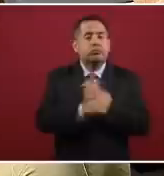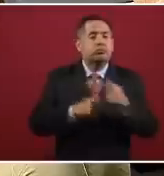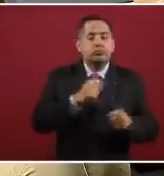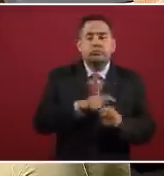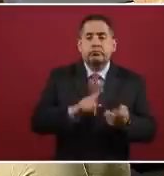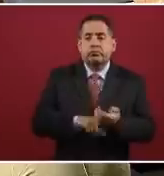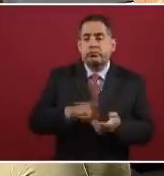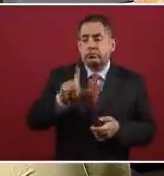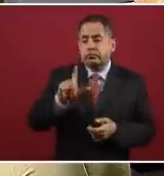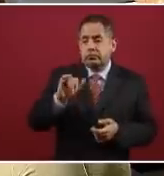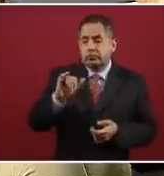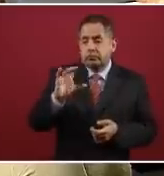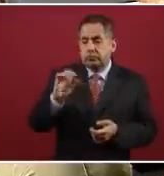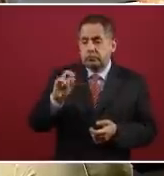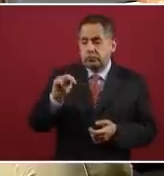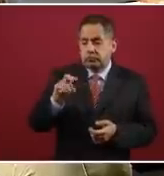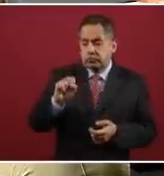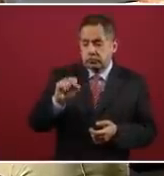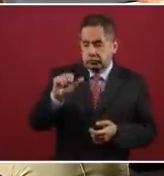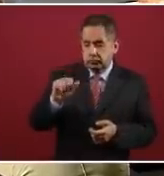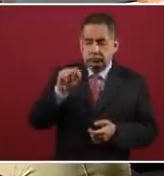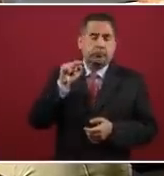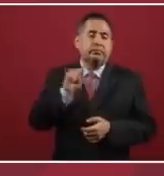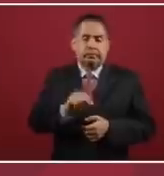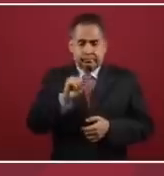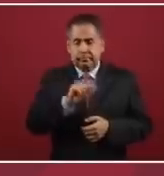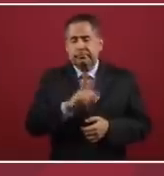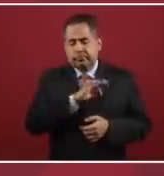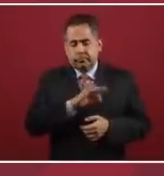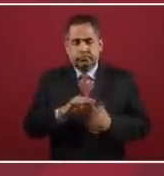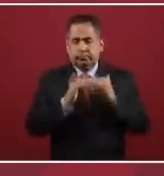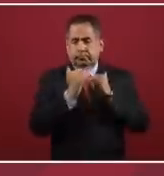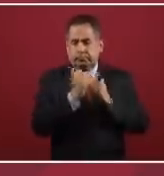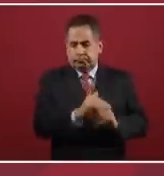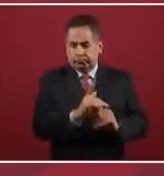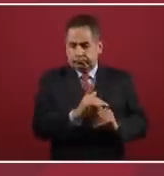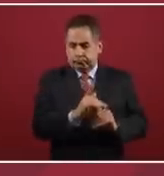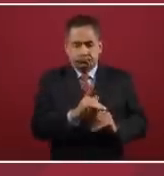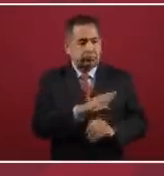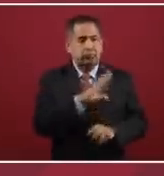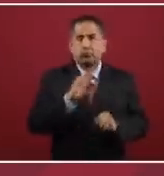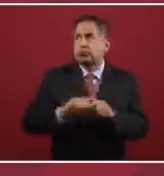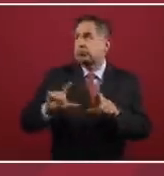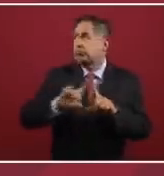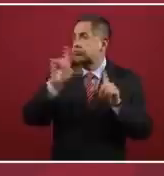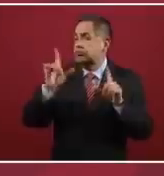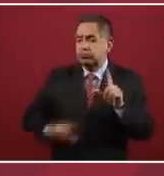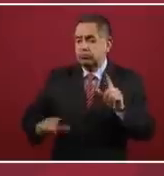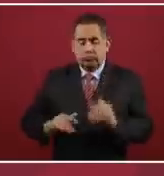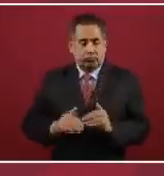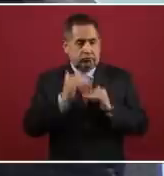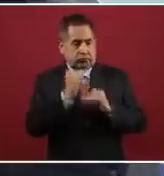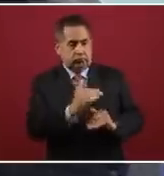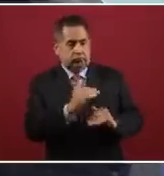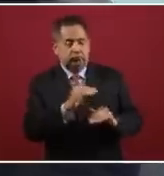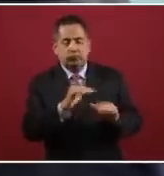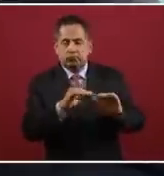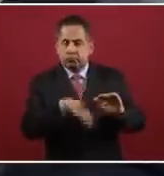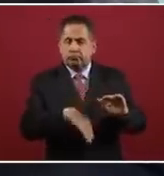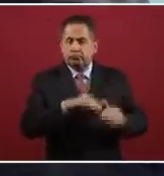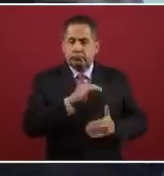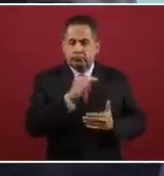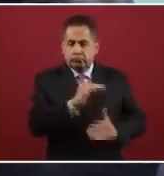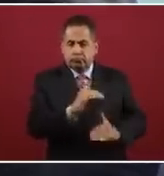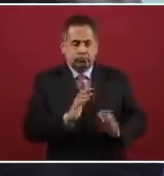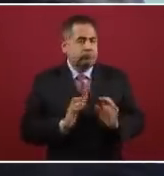DICONSA, que significan un margen del consumo nacional, un margen minoritario.